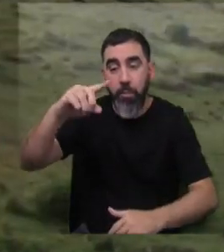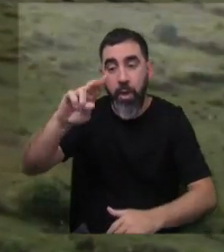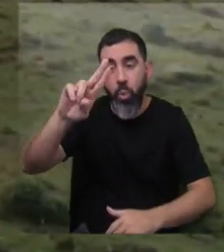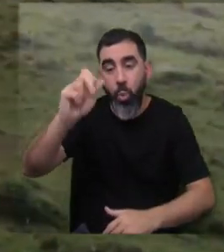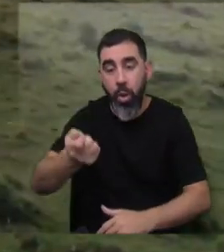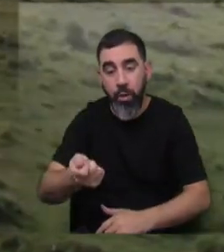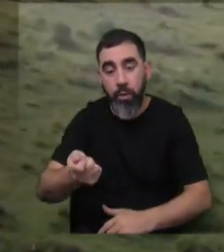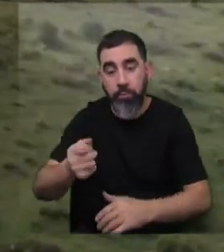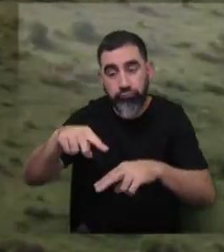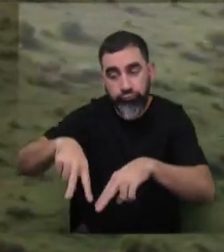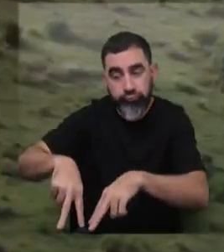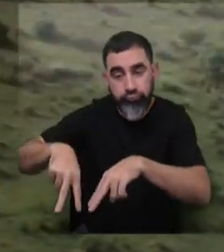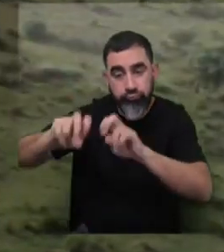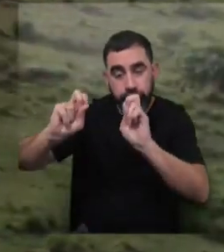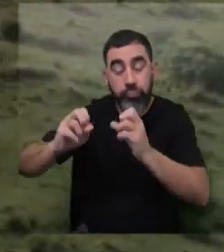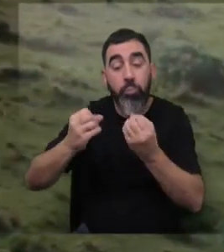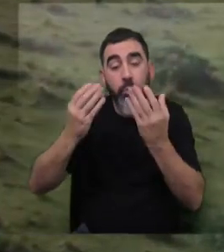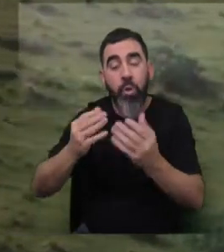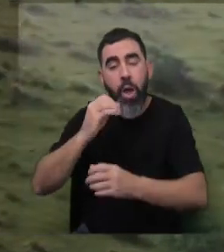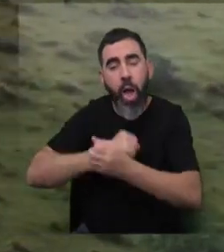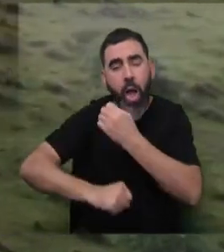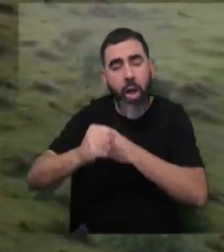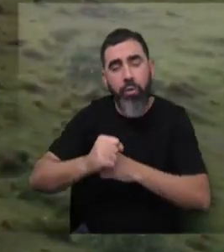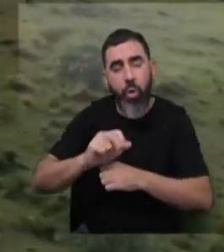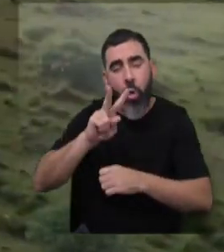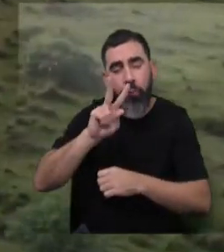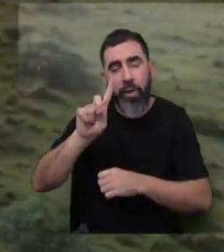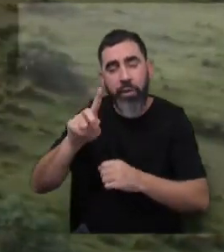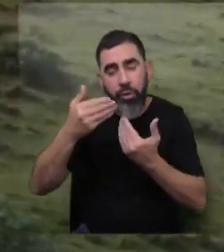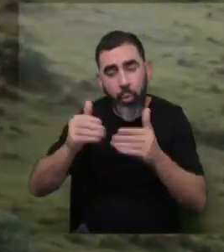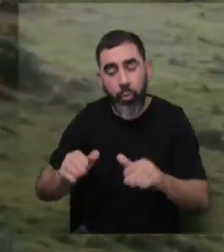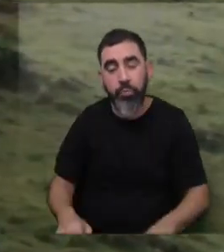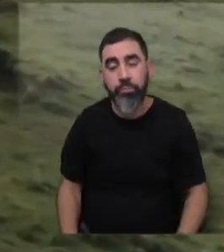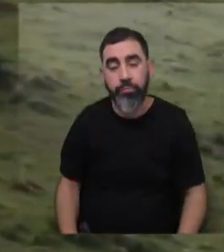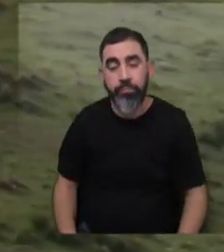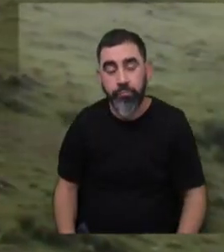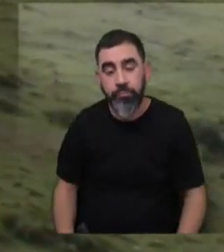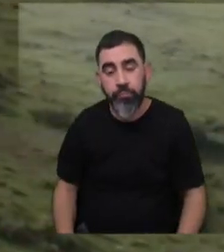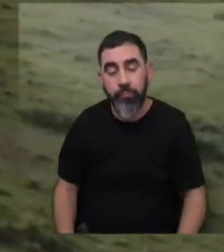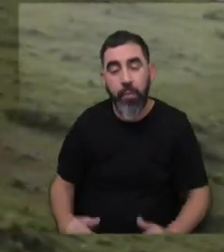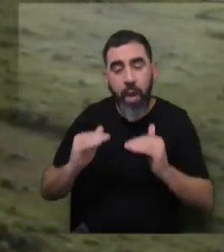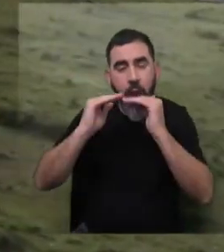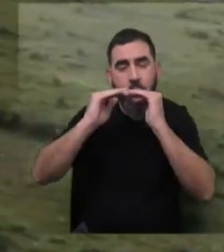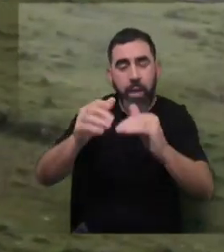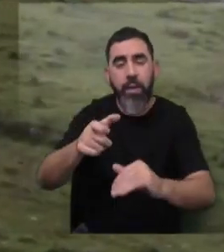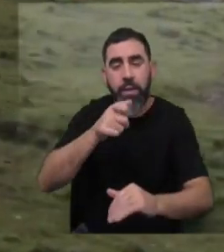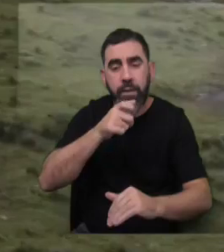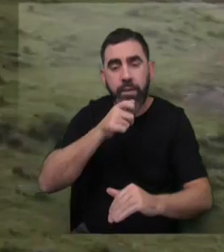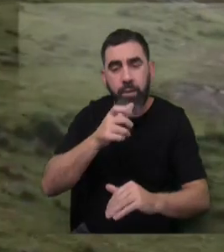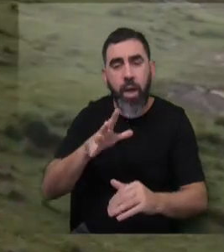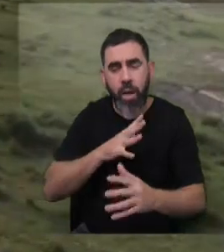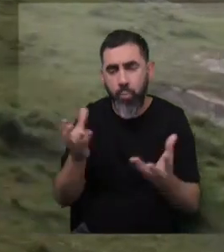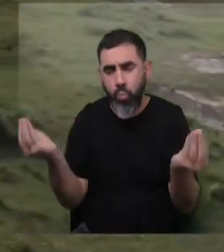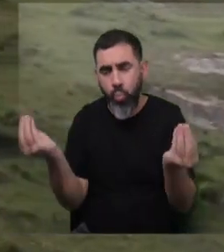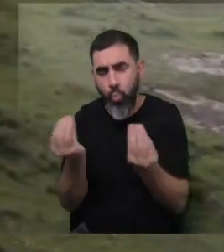empezamos a hacer investigaciones a partir del año 2021. El alero Tamanduá es uno de los lugares que hay muchos en